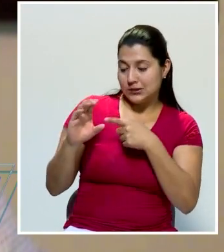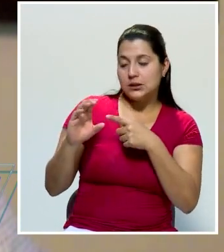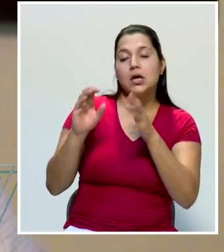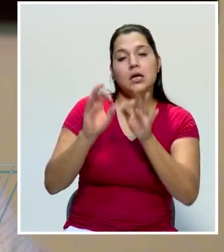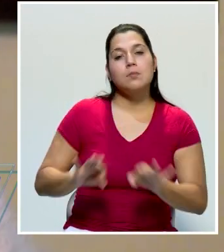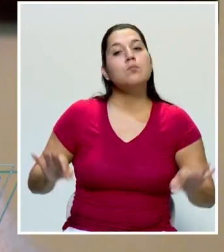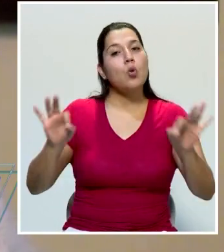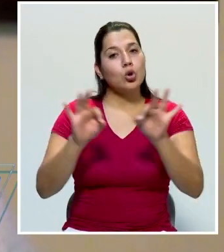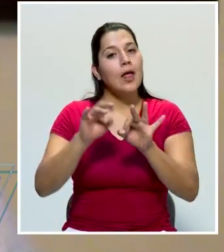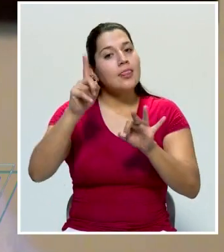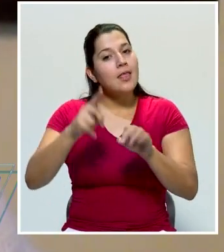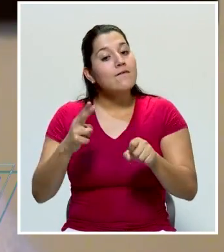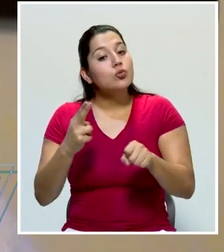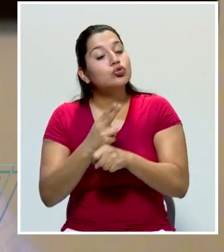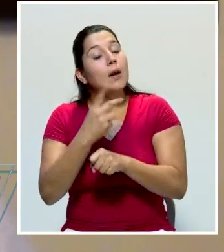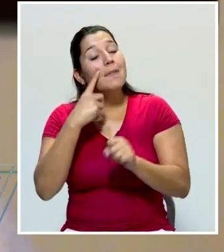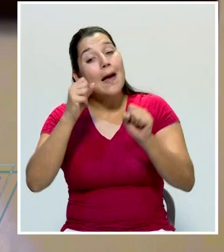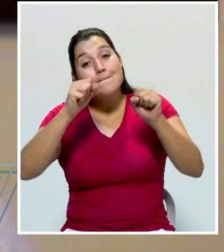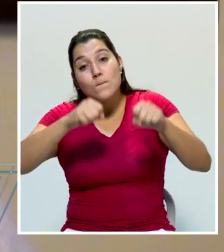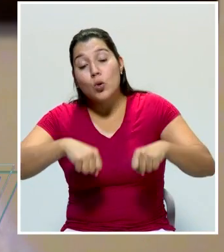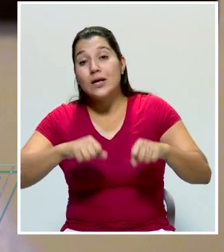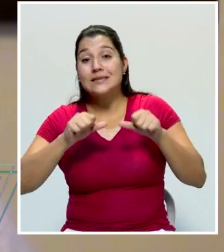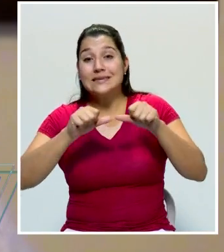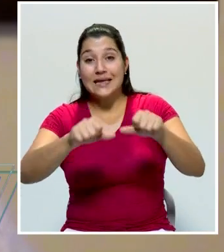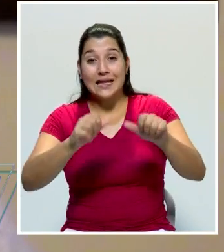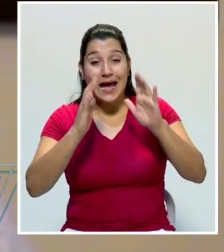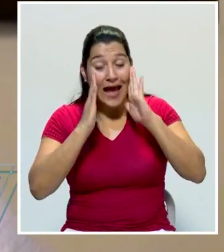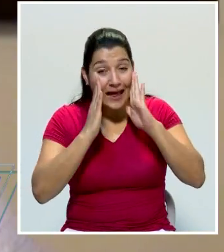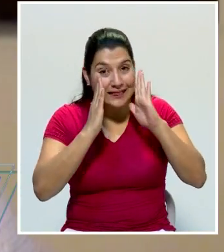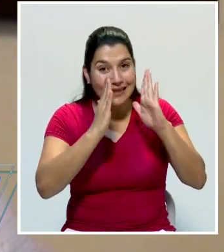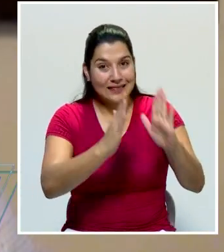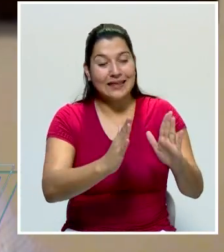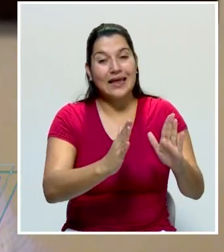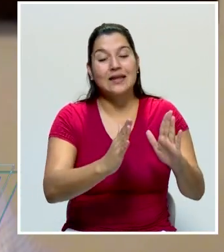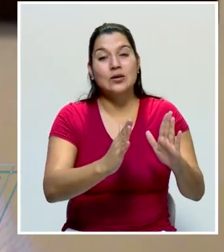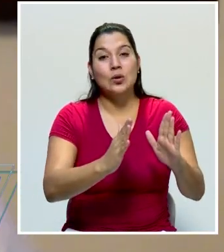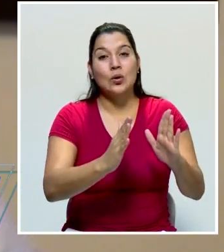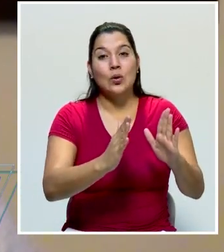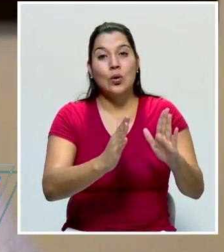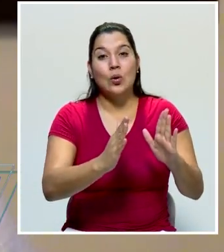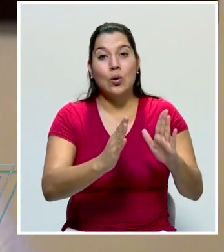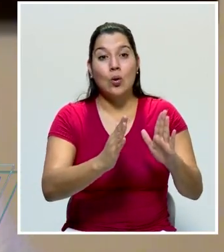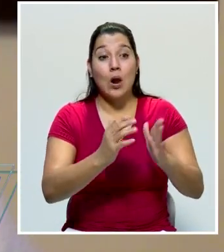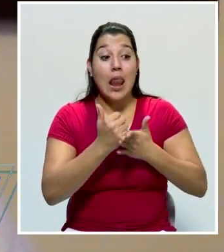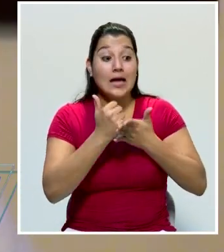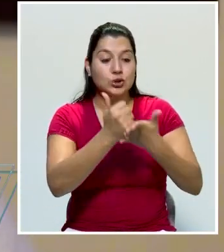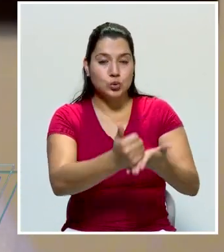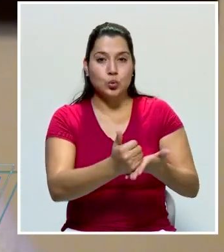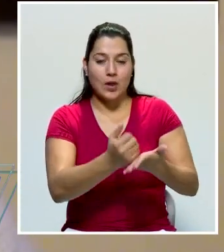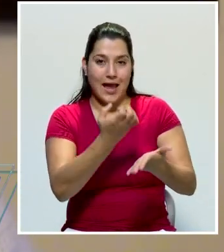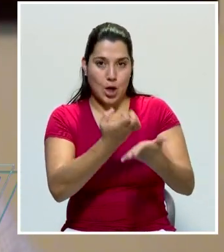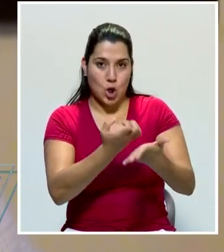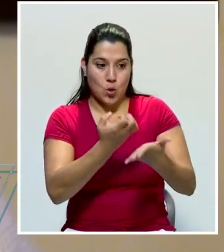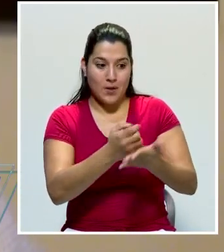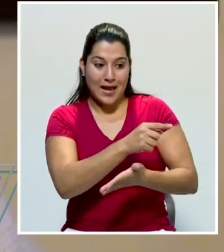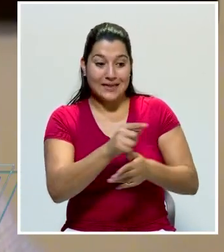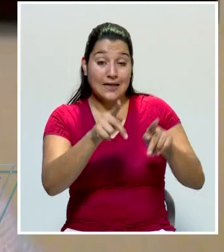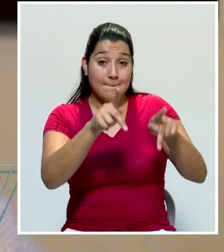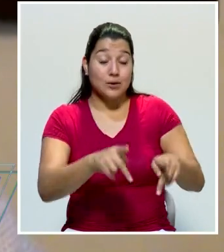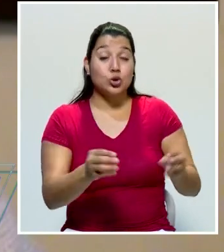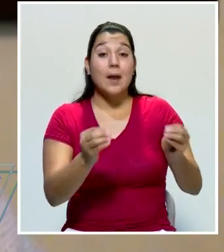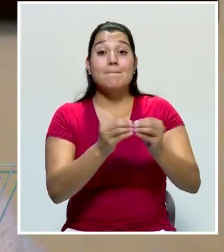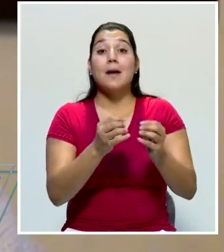para seguir cubriendo en forma temporal un bono de protección a los sectores